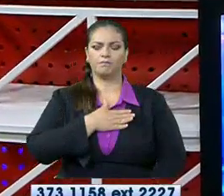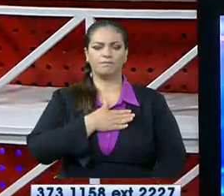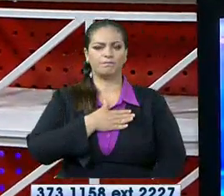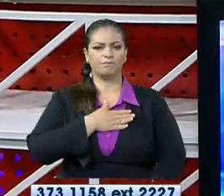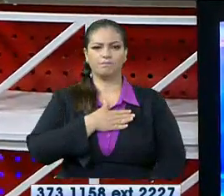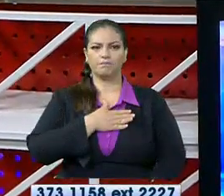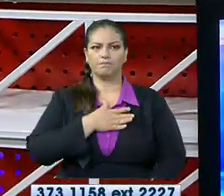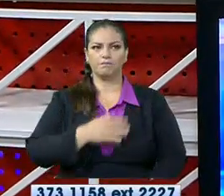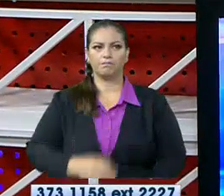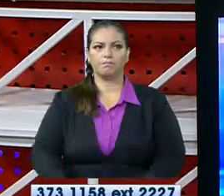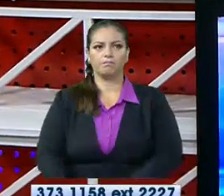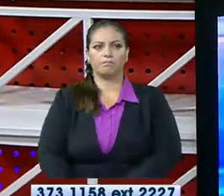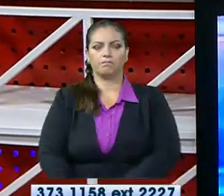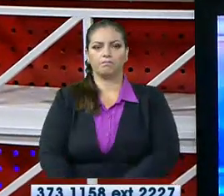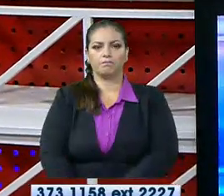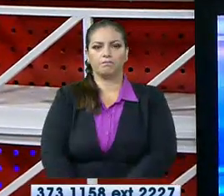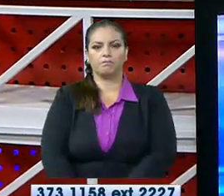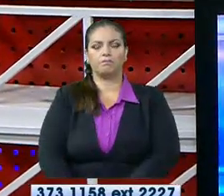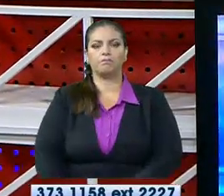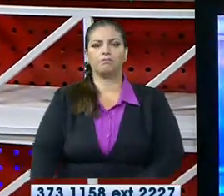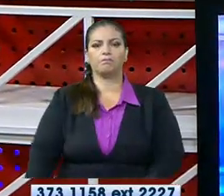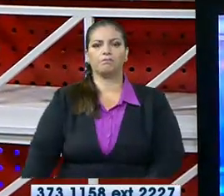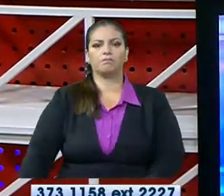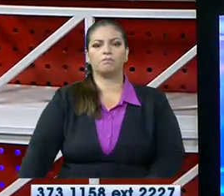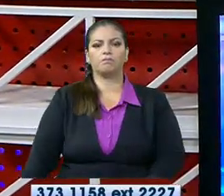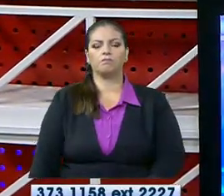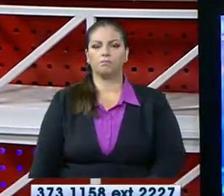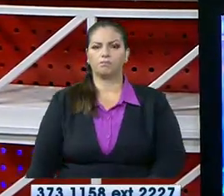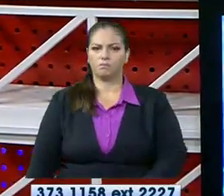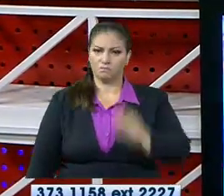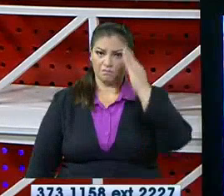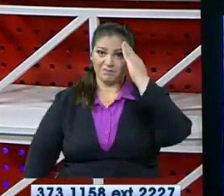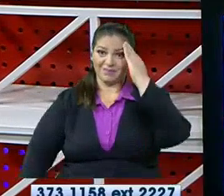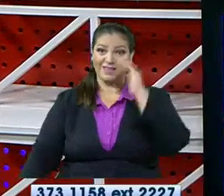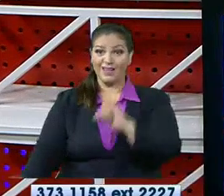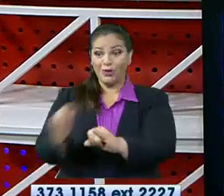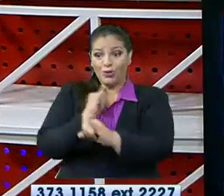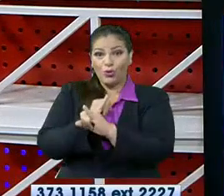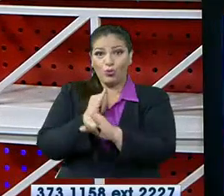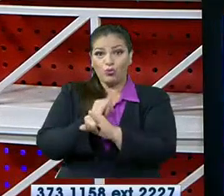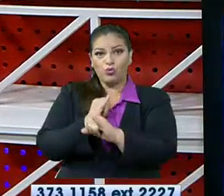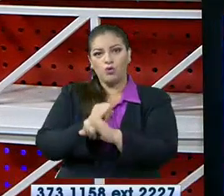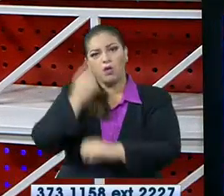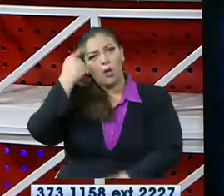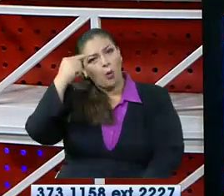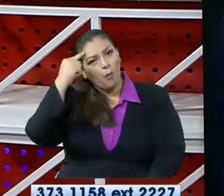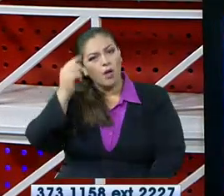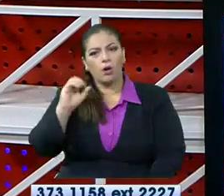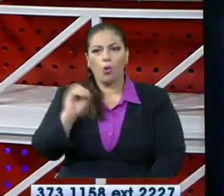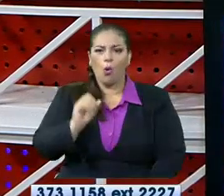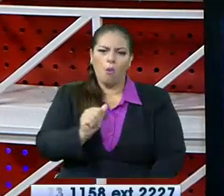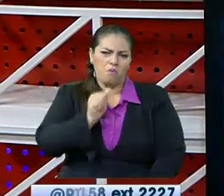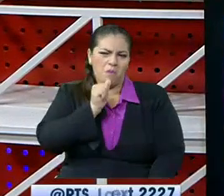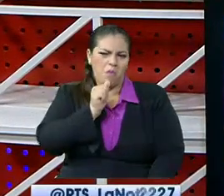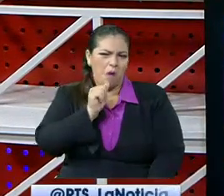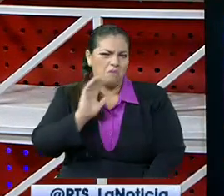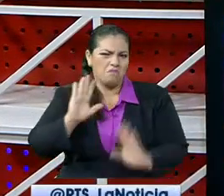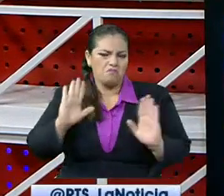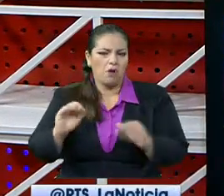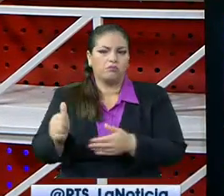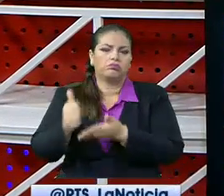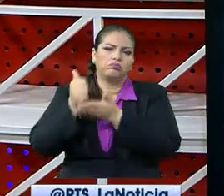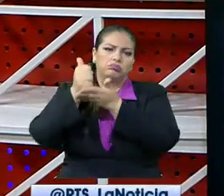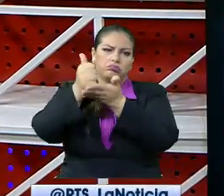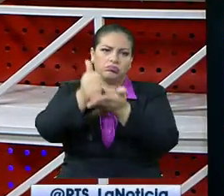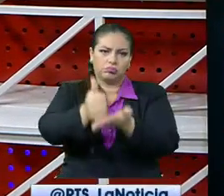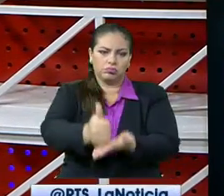muchas ocasiones, Luis, hemos recibido la ayuda de entidades particulares, privadas, que tienen este tipo de actividad en lo que